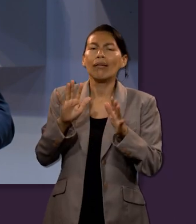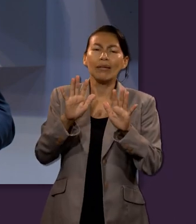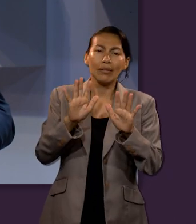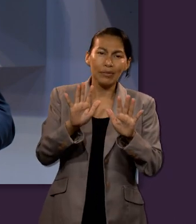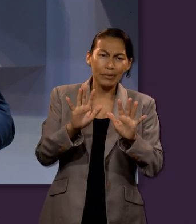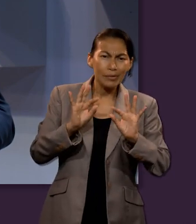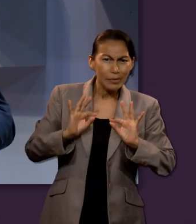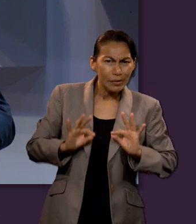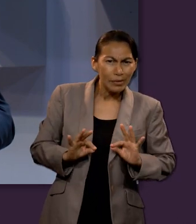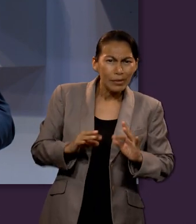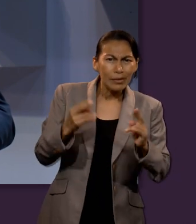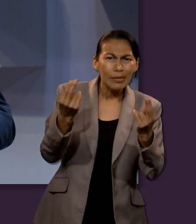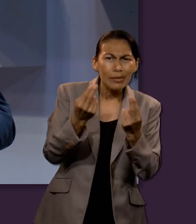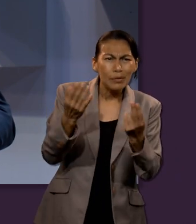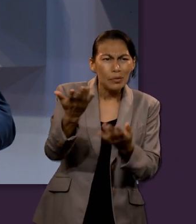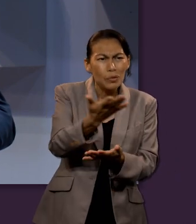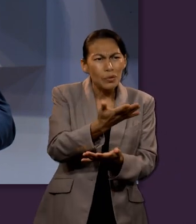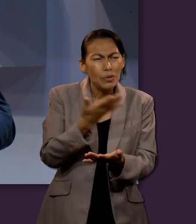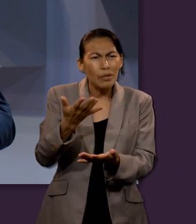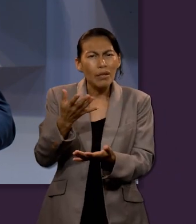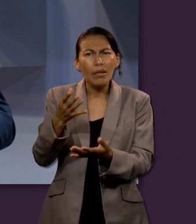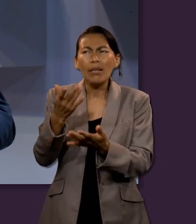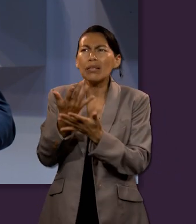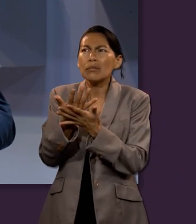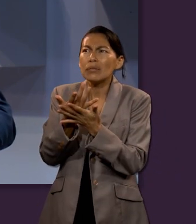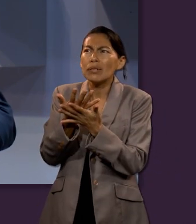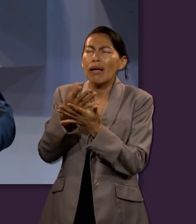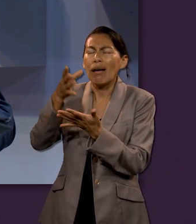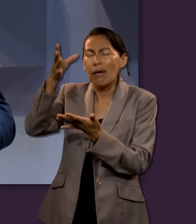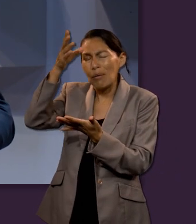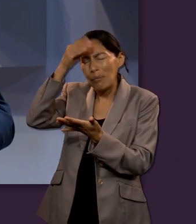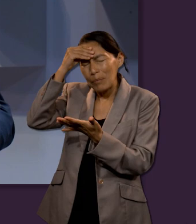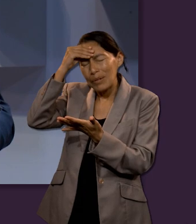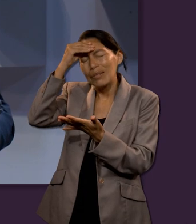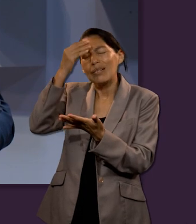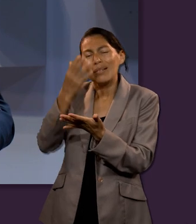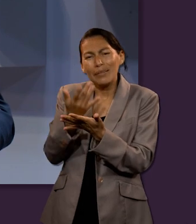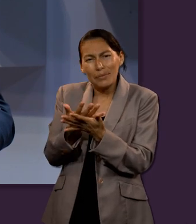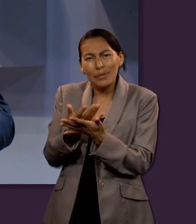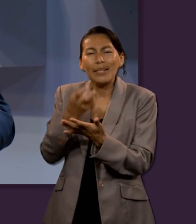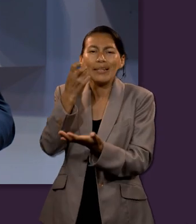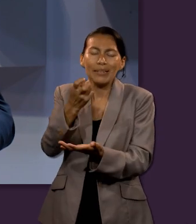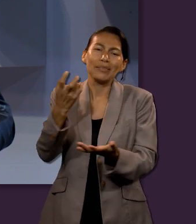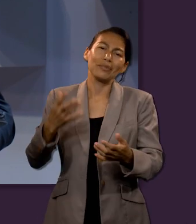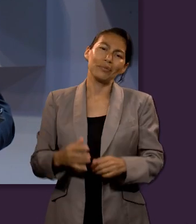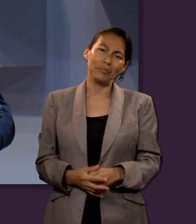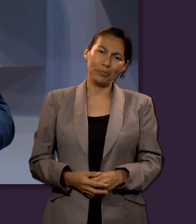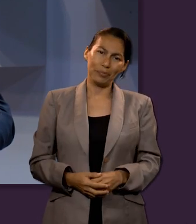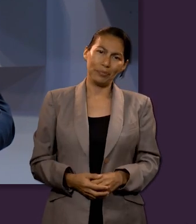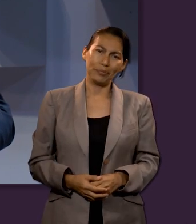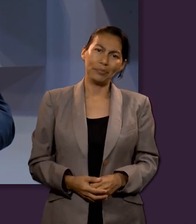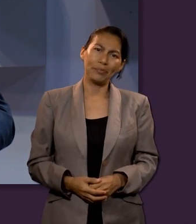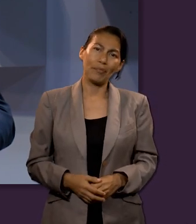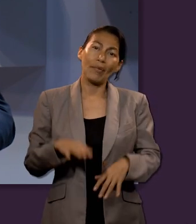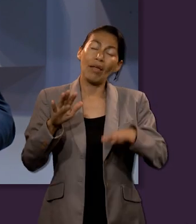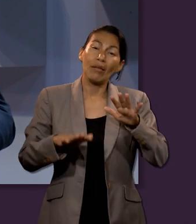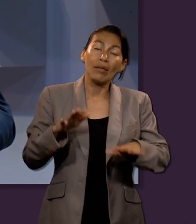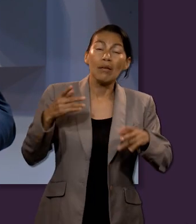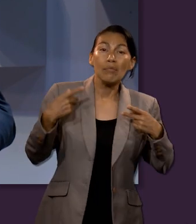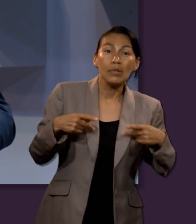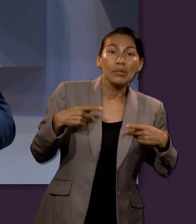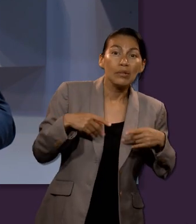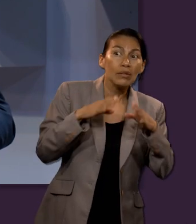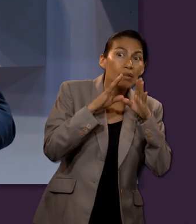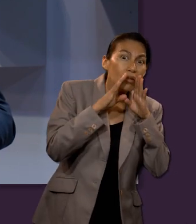necesitamos aprender a esperar imagínense entonces algunas personas nos